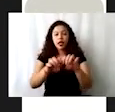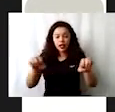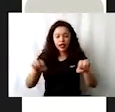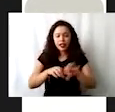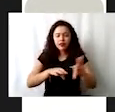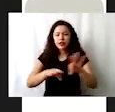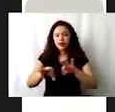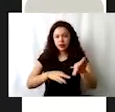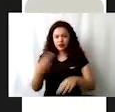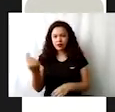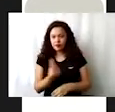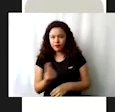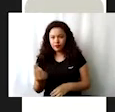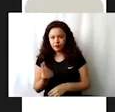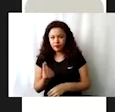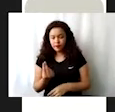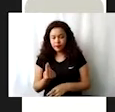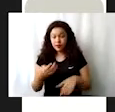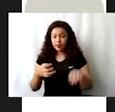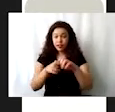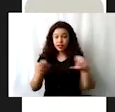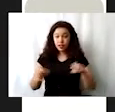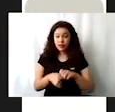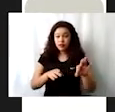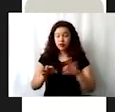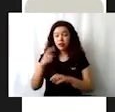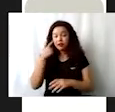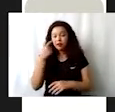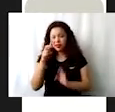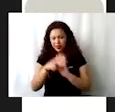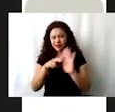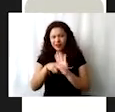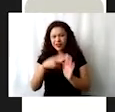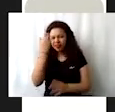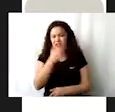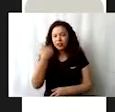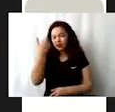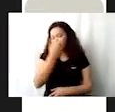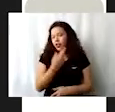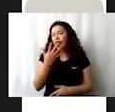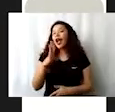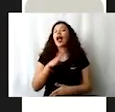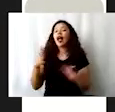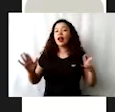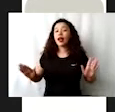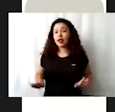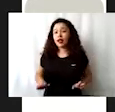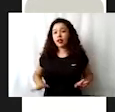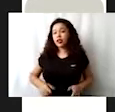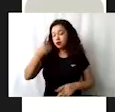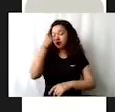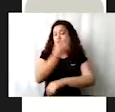El trabajo en equipo, como lo vimos aquí, tiene que ver con estas características de